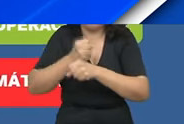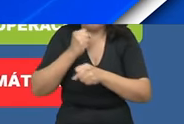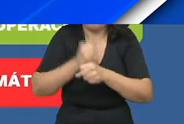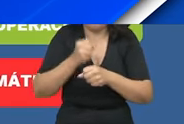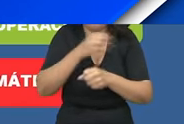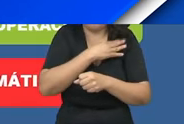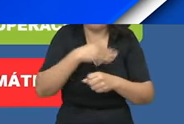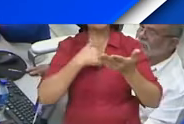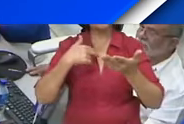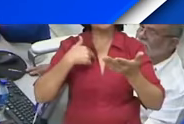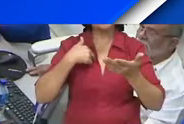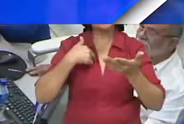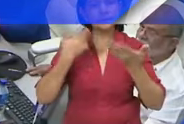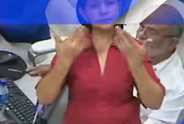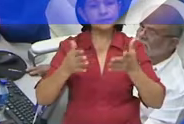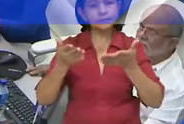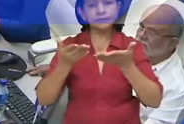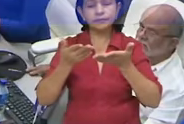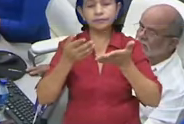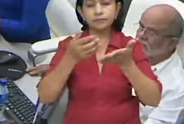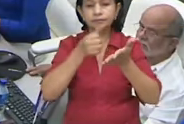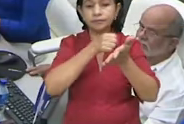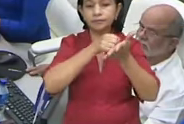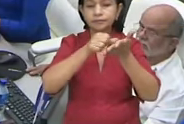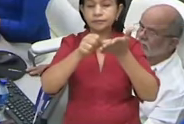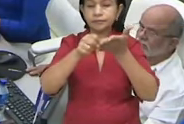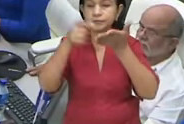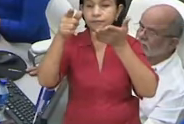nuestra Asamblea Nacional noticias 12 darlen Téllez